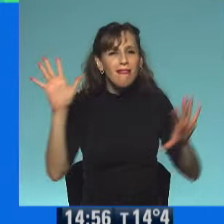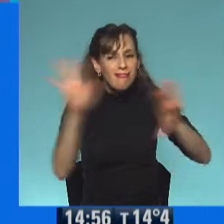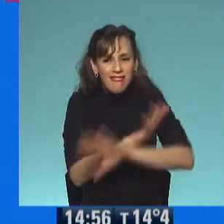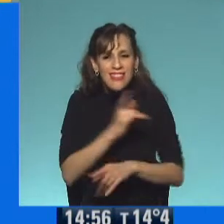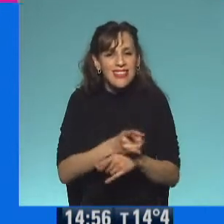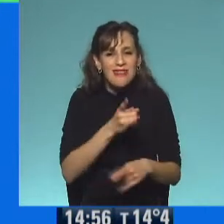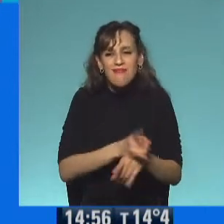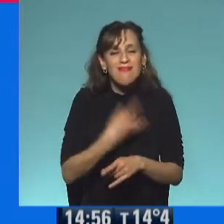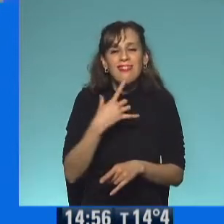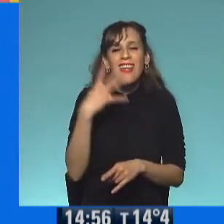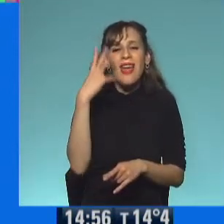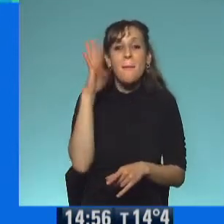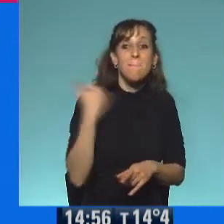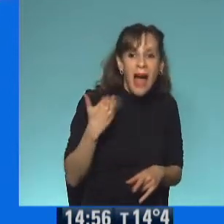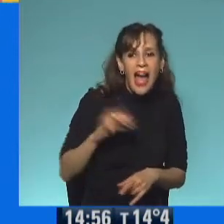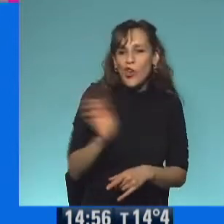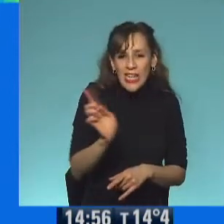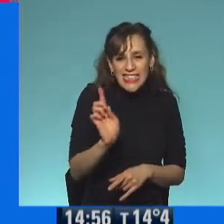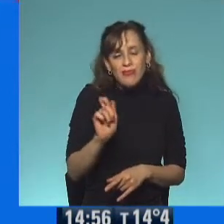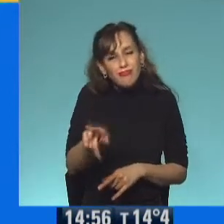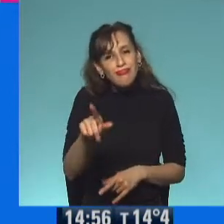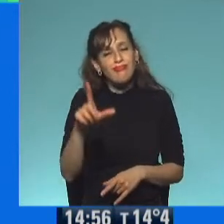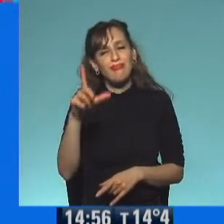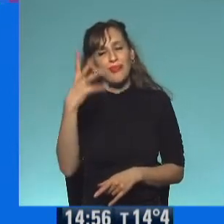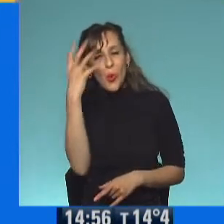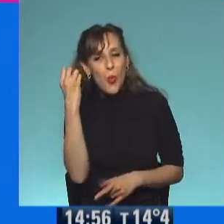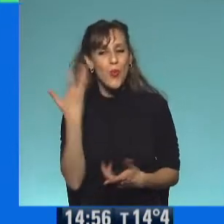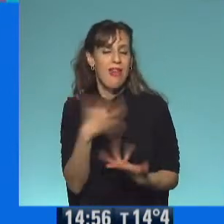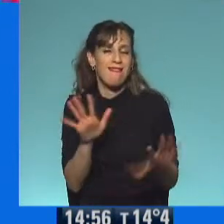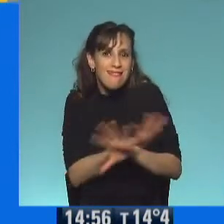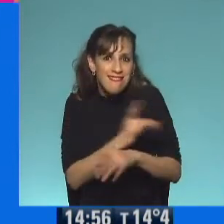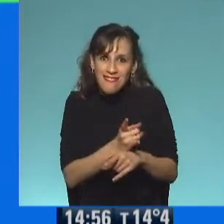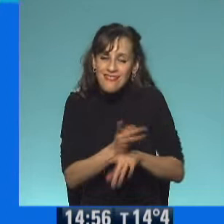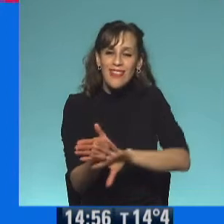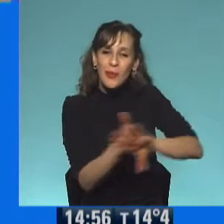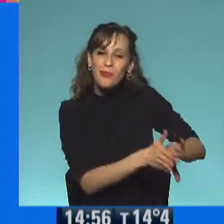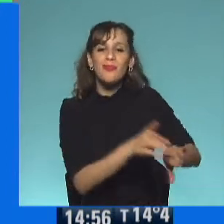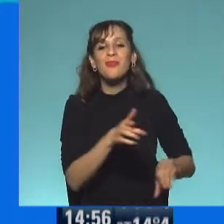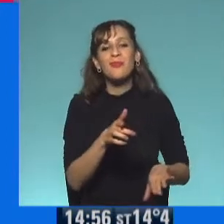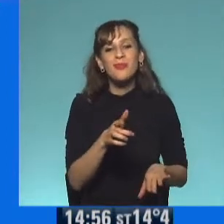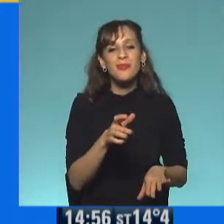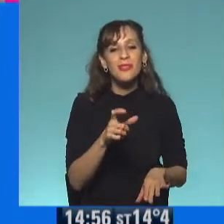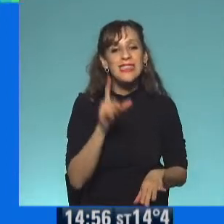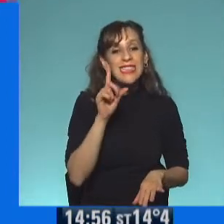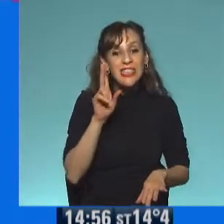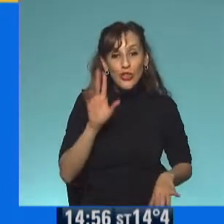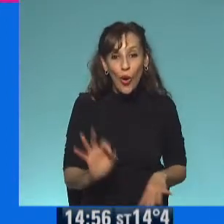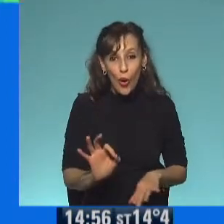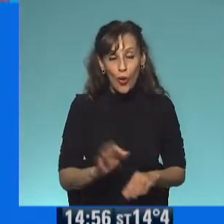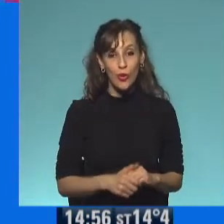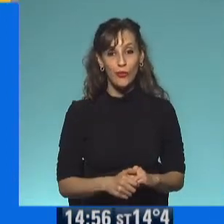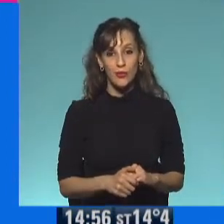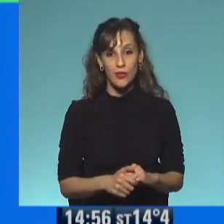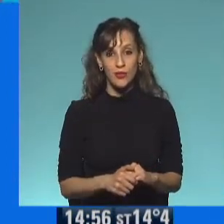de esos nombres nunca ciro con el doble de huellas me